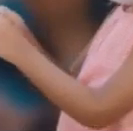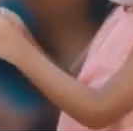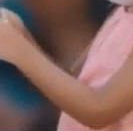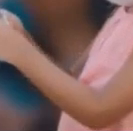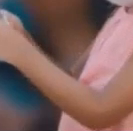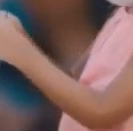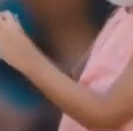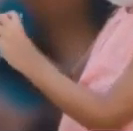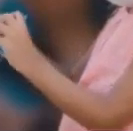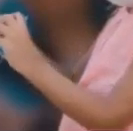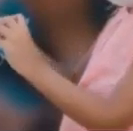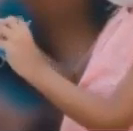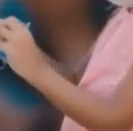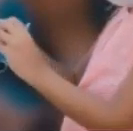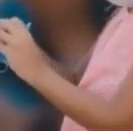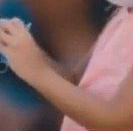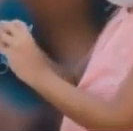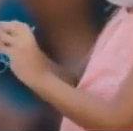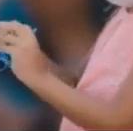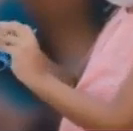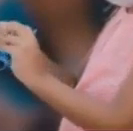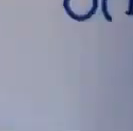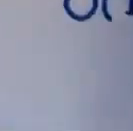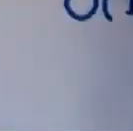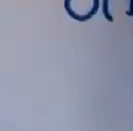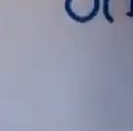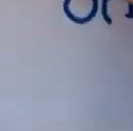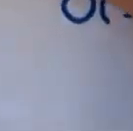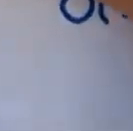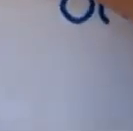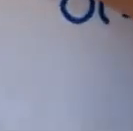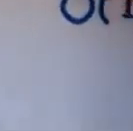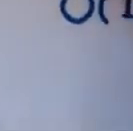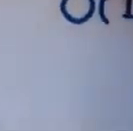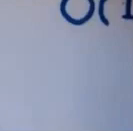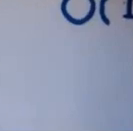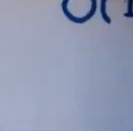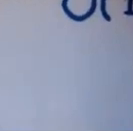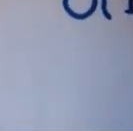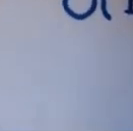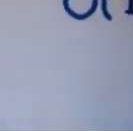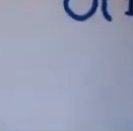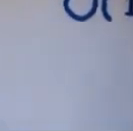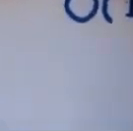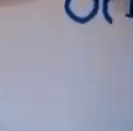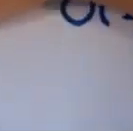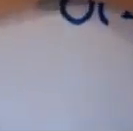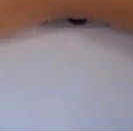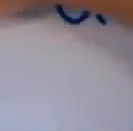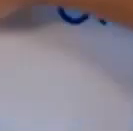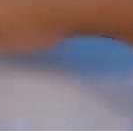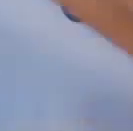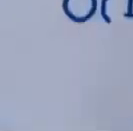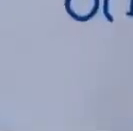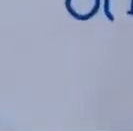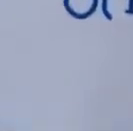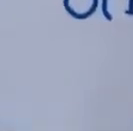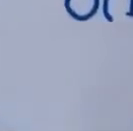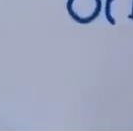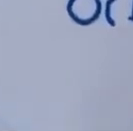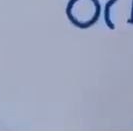Más que una vacuna es un país. ¿Y qué más me gané? ¿Qué más me